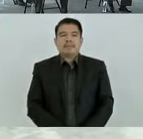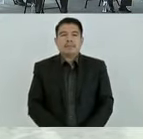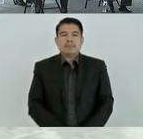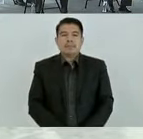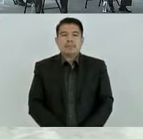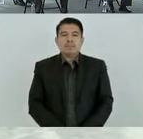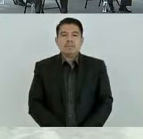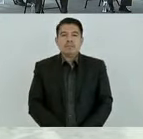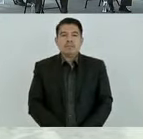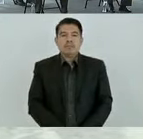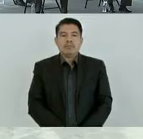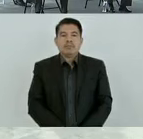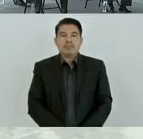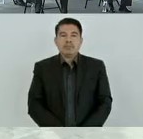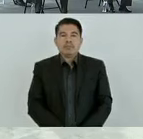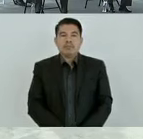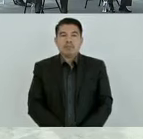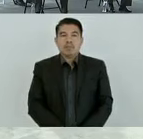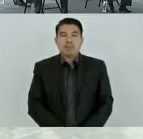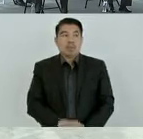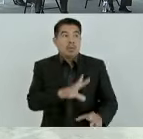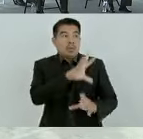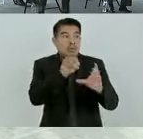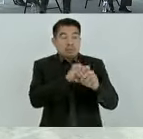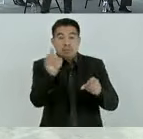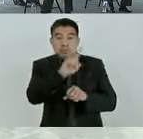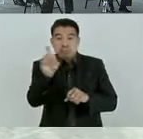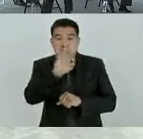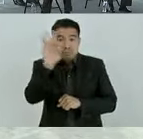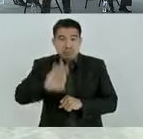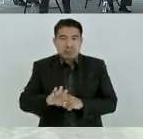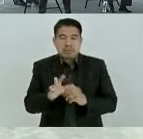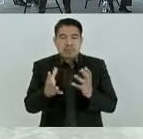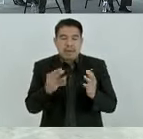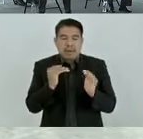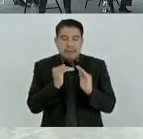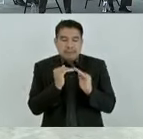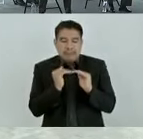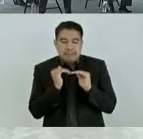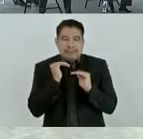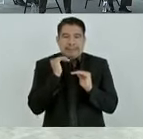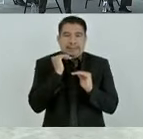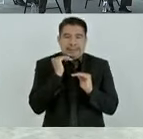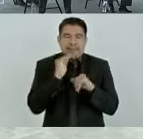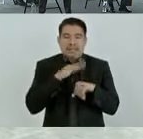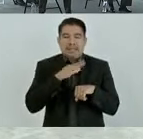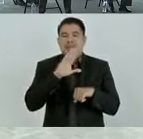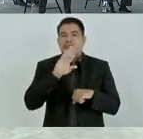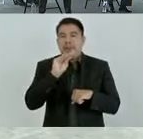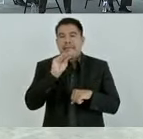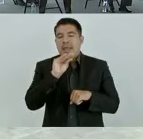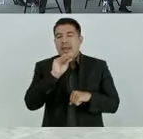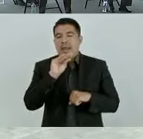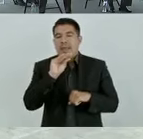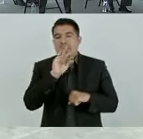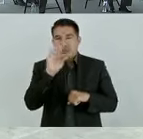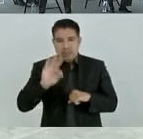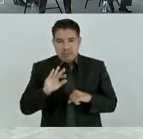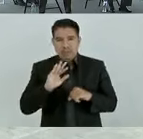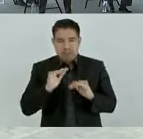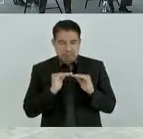Si no es al 100%, estamos arriba del 90% y